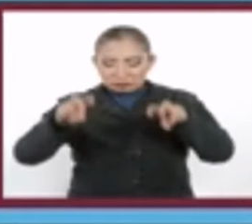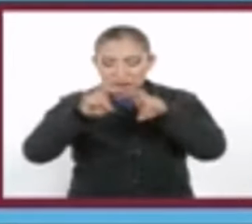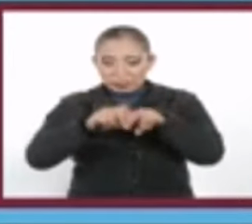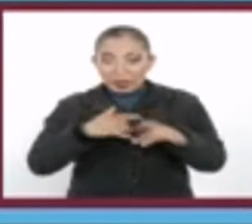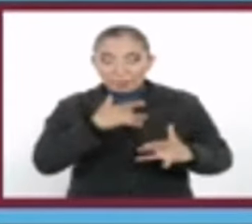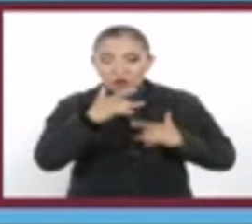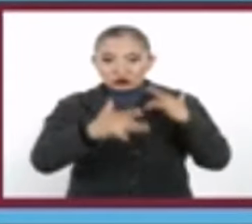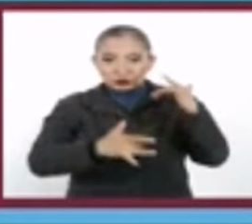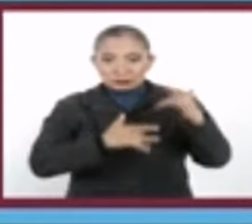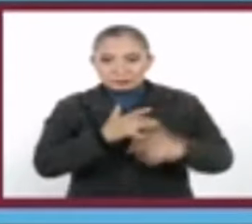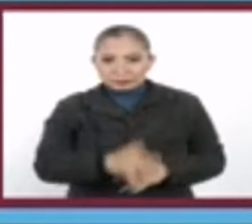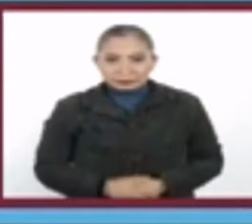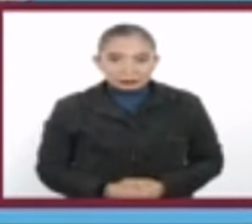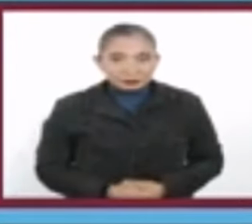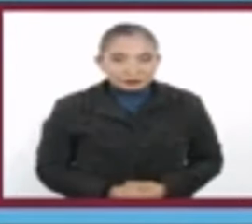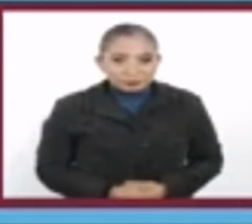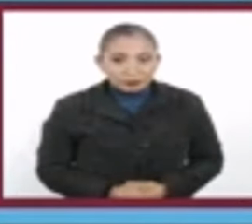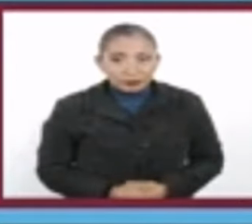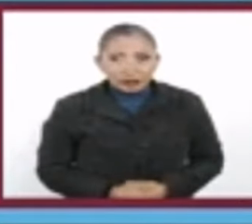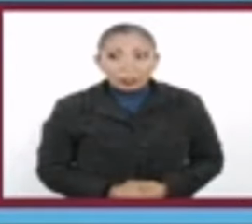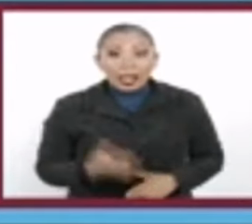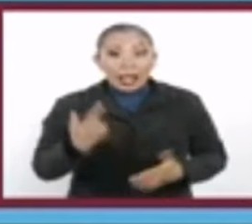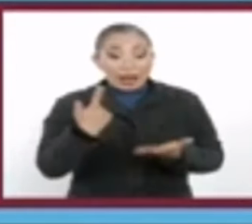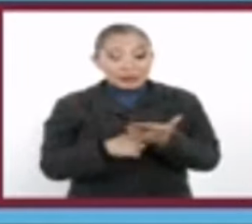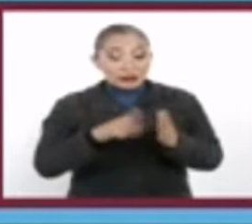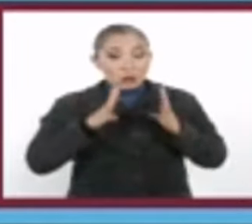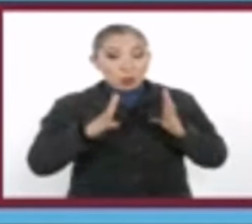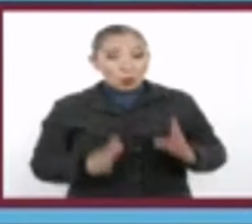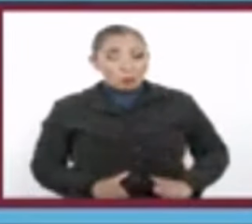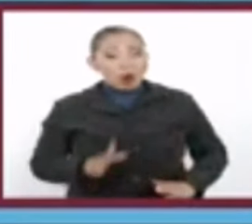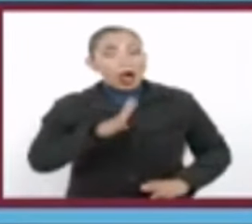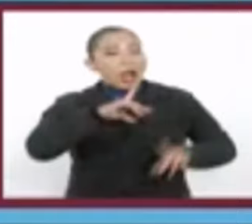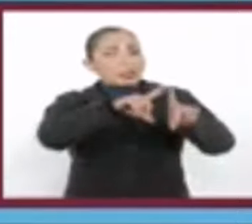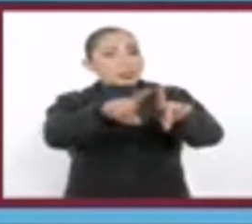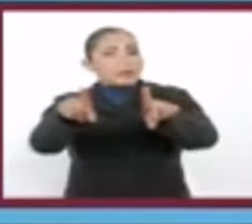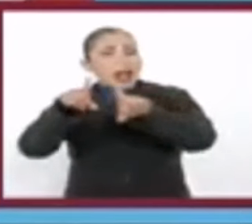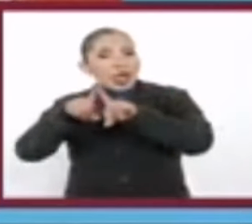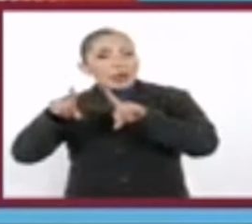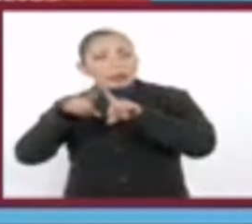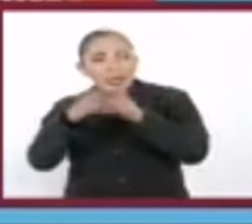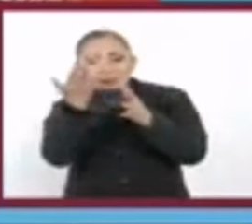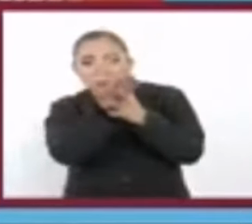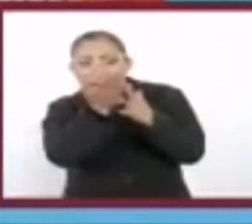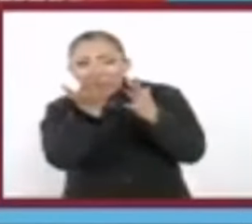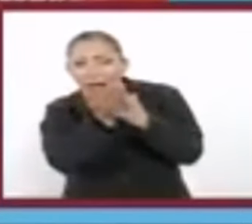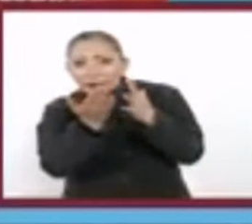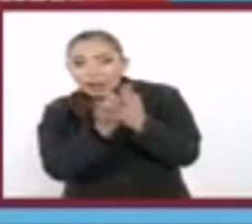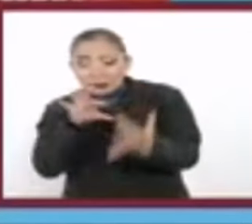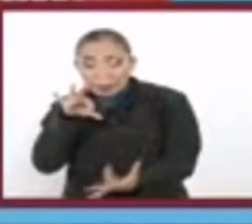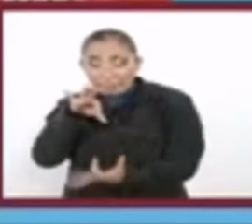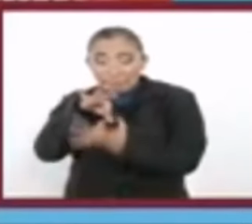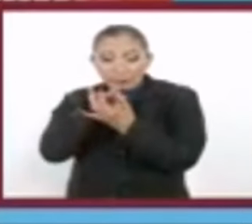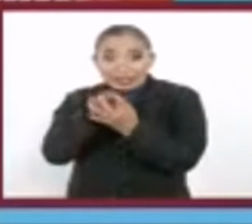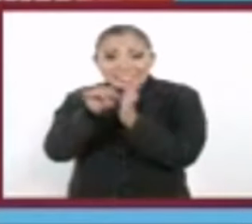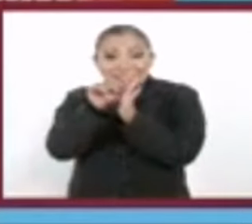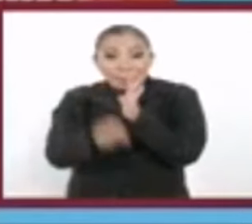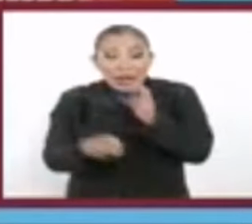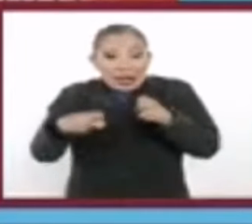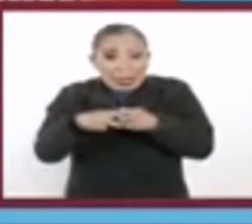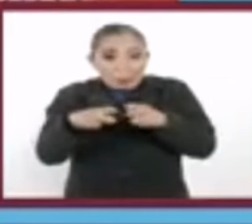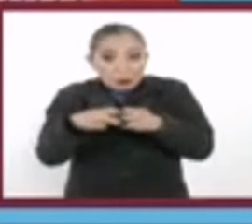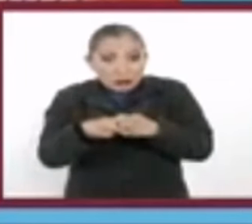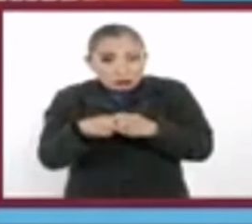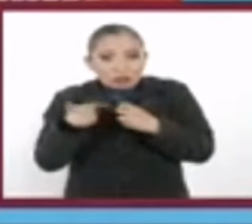y las emociones. Dentro de nuestro cuerpo existen distintos receptores que participan con el sistema nervioso y